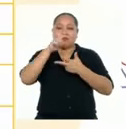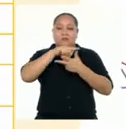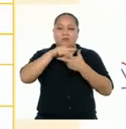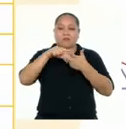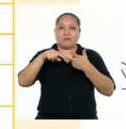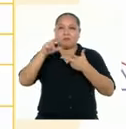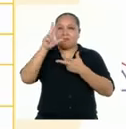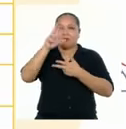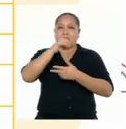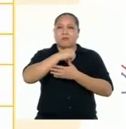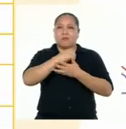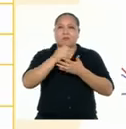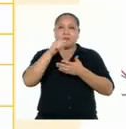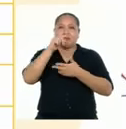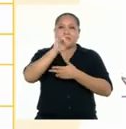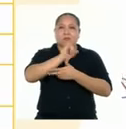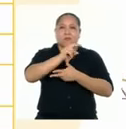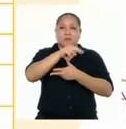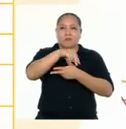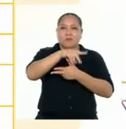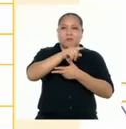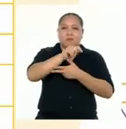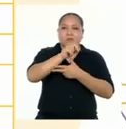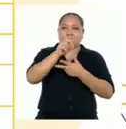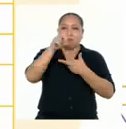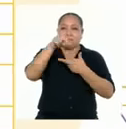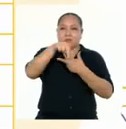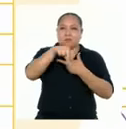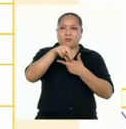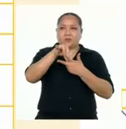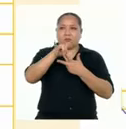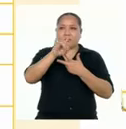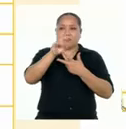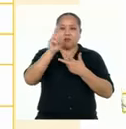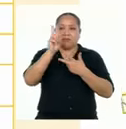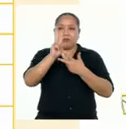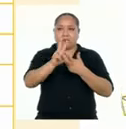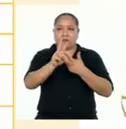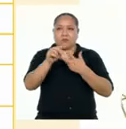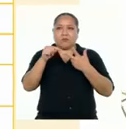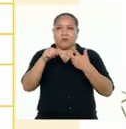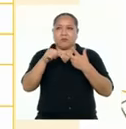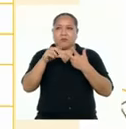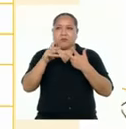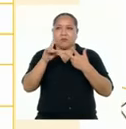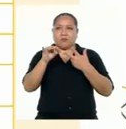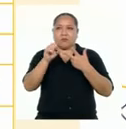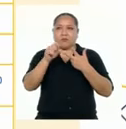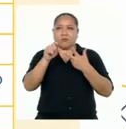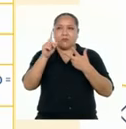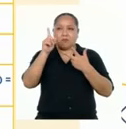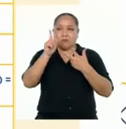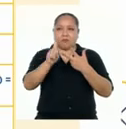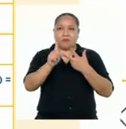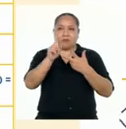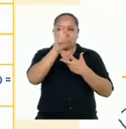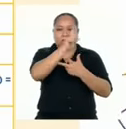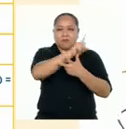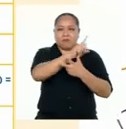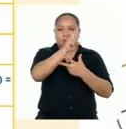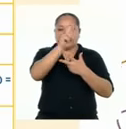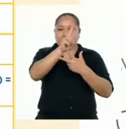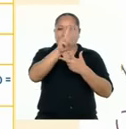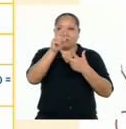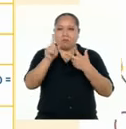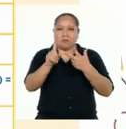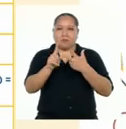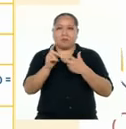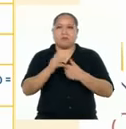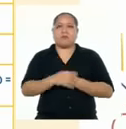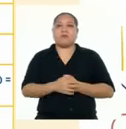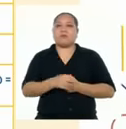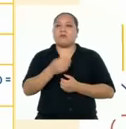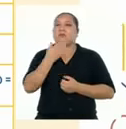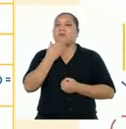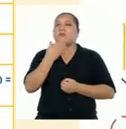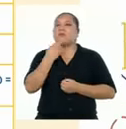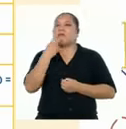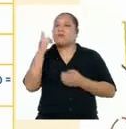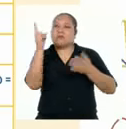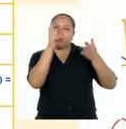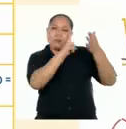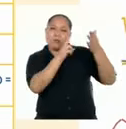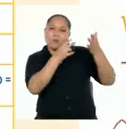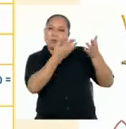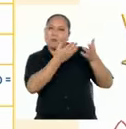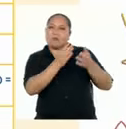partes: introducción de un párrafo, el nudo de 2 y el desenlace también de un párrafo. ¿Y quiénes serán los destinatarios de